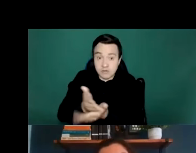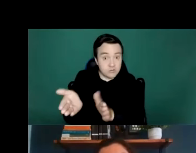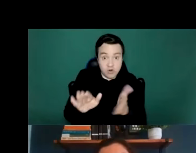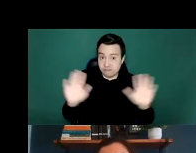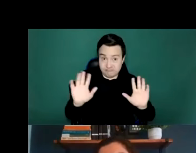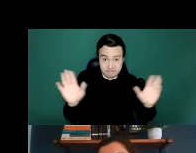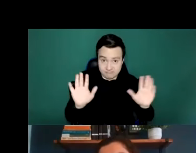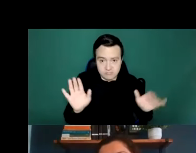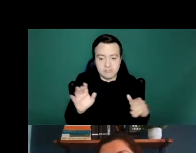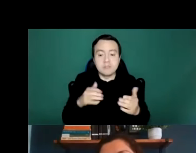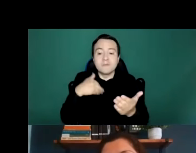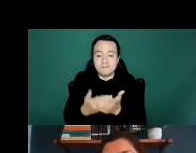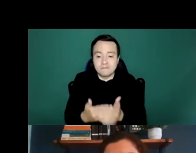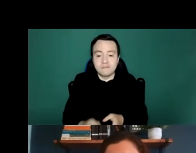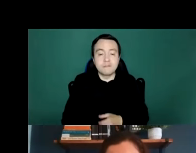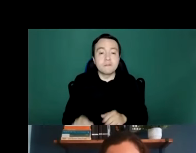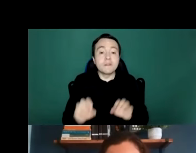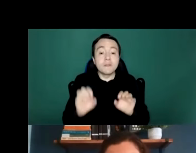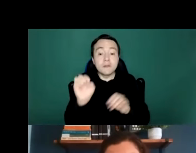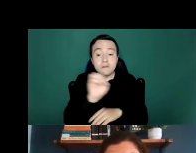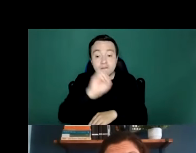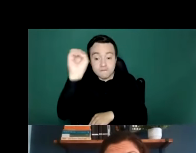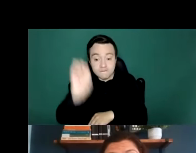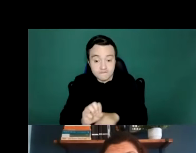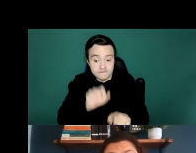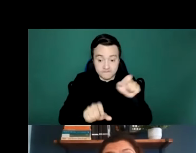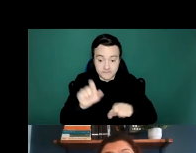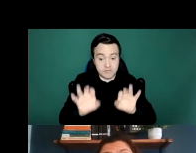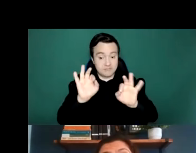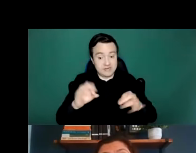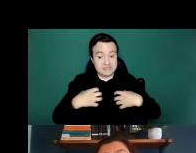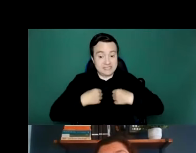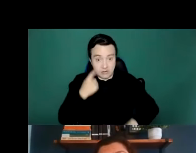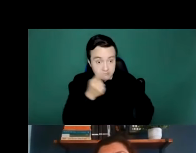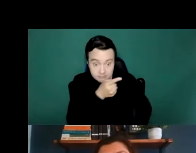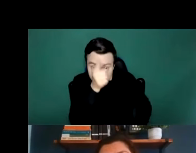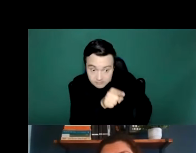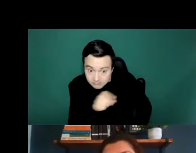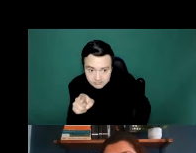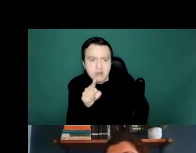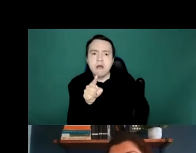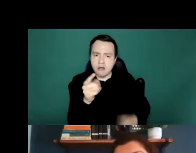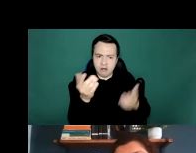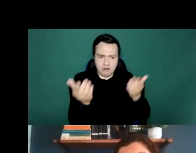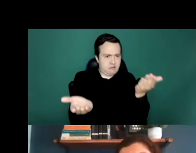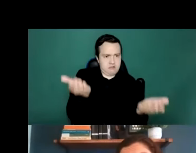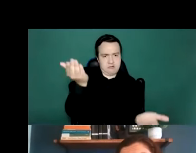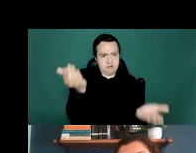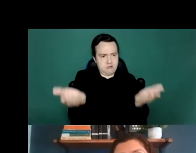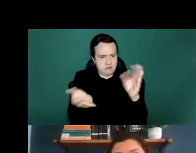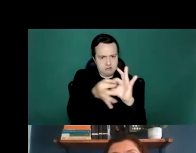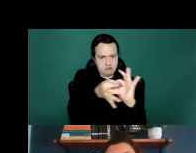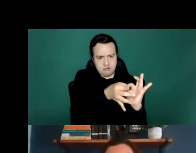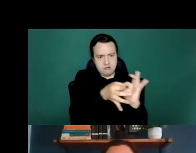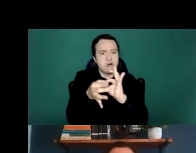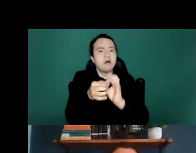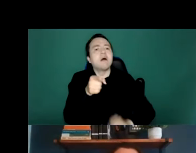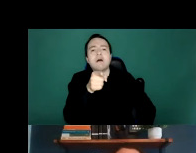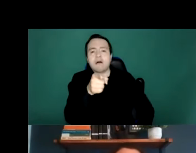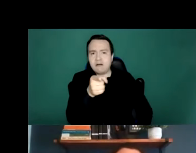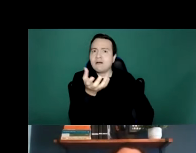del porcentaje de la población que no busca atención en salud, nos damos cuenta de que existe una relación. Y podemos ver, por ejemplo, en la gráfica